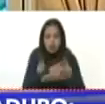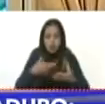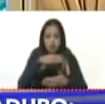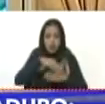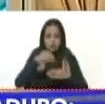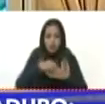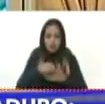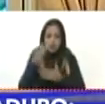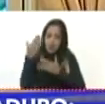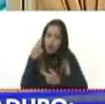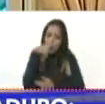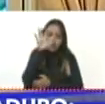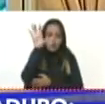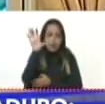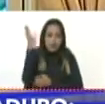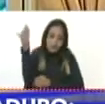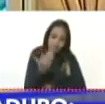Traíamos de afuera